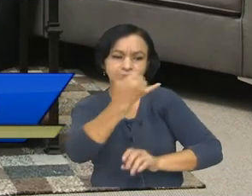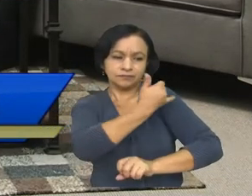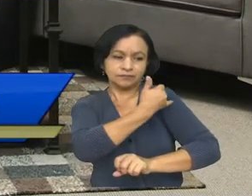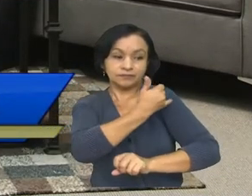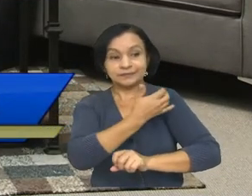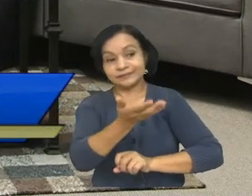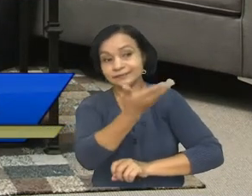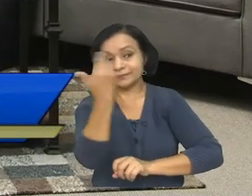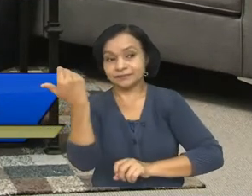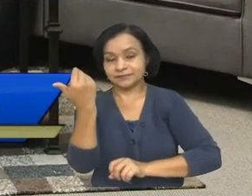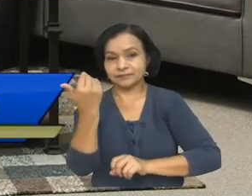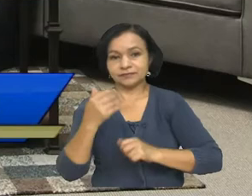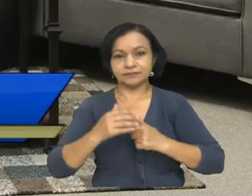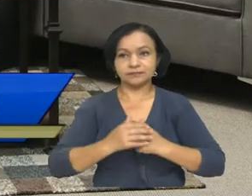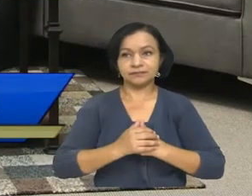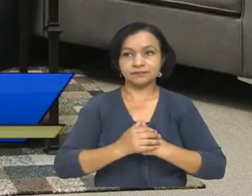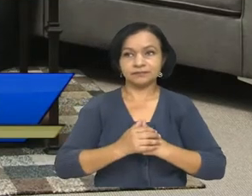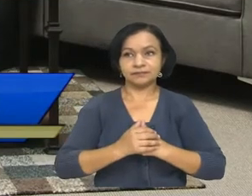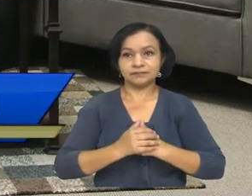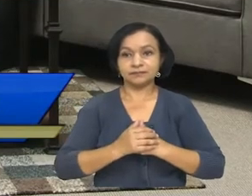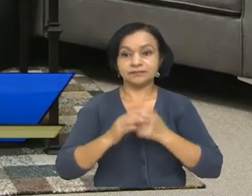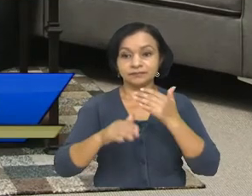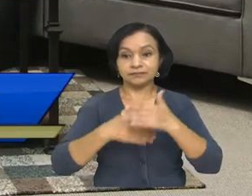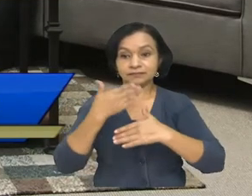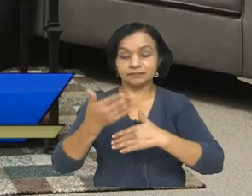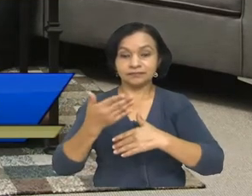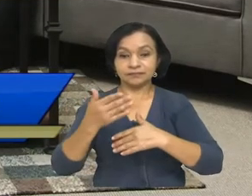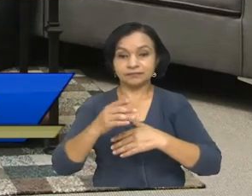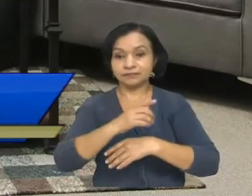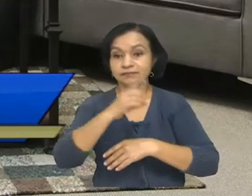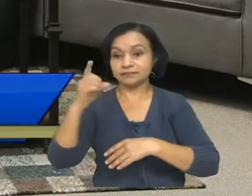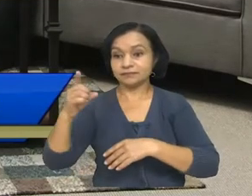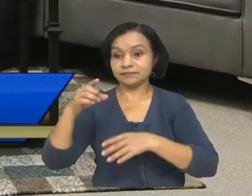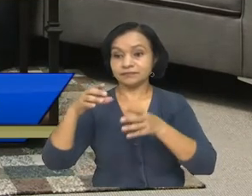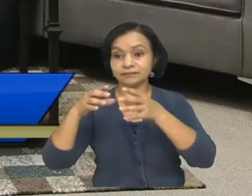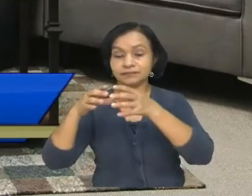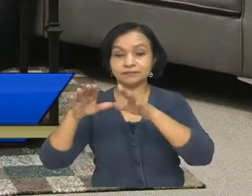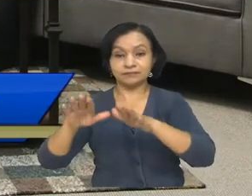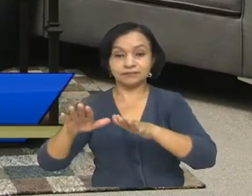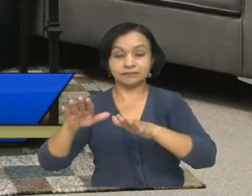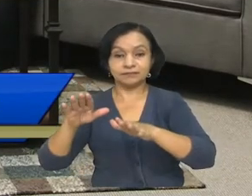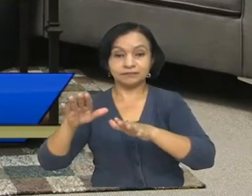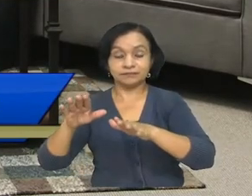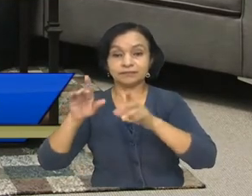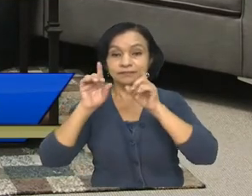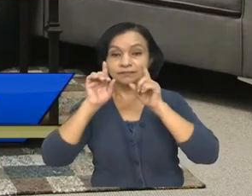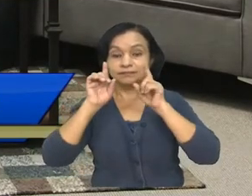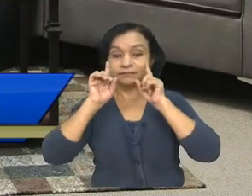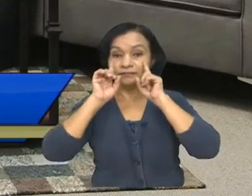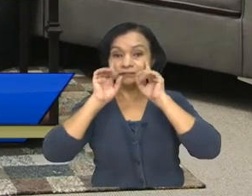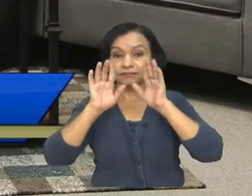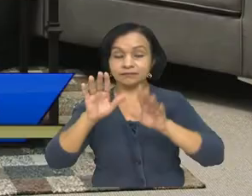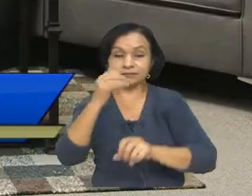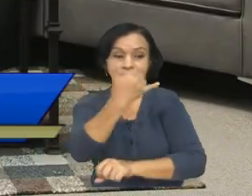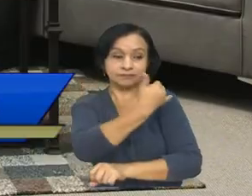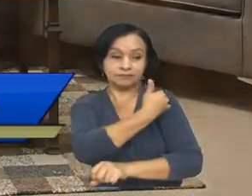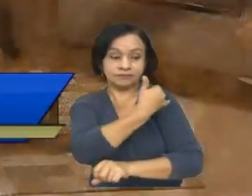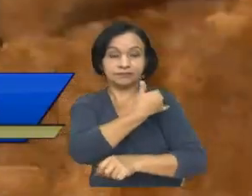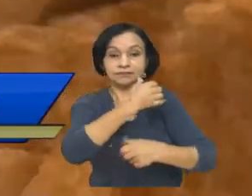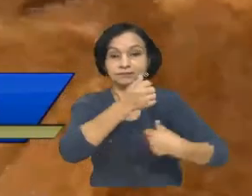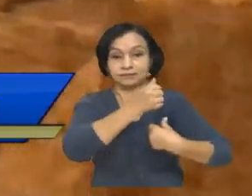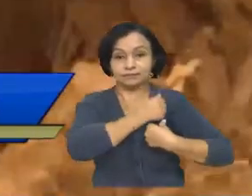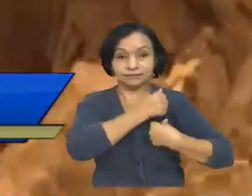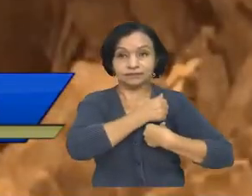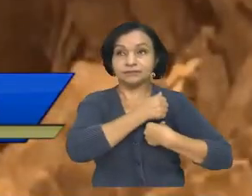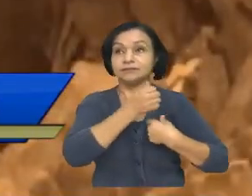militar. Y entonces nosotros después a los días estuvimos en la parte de la seguridad del hospital militar cuando